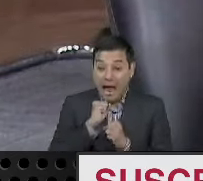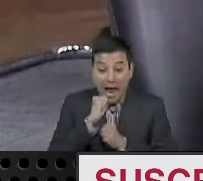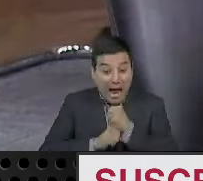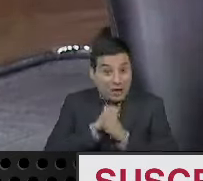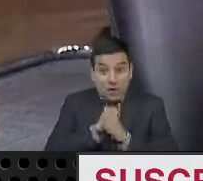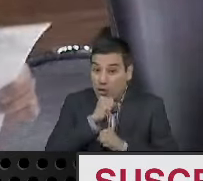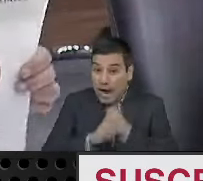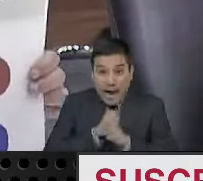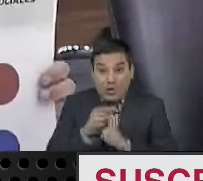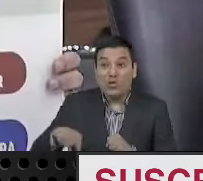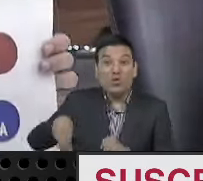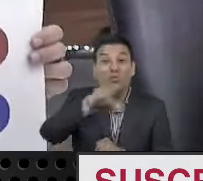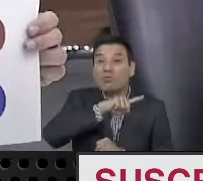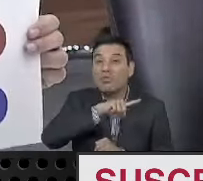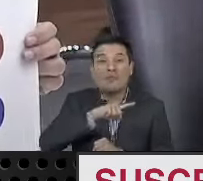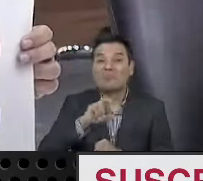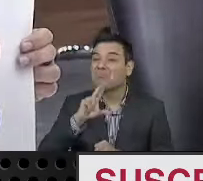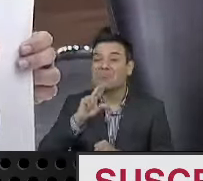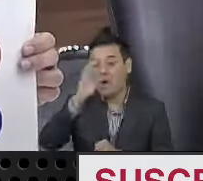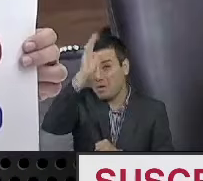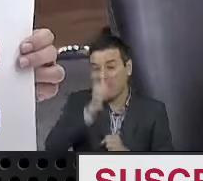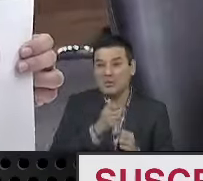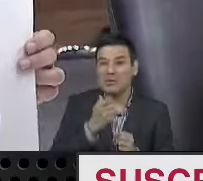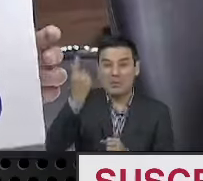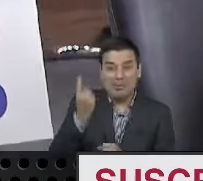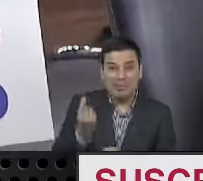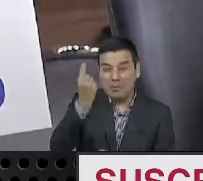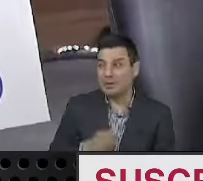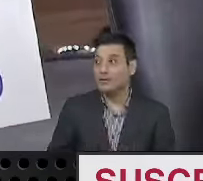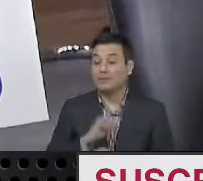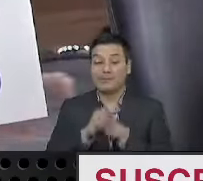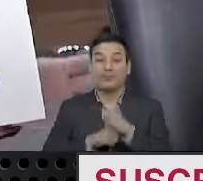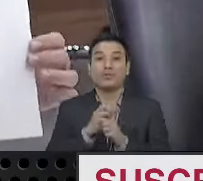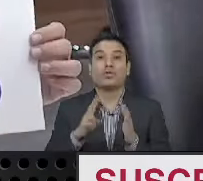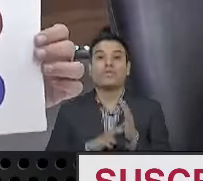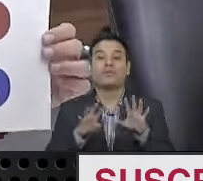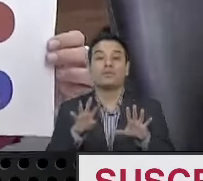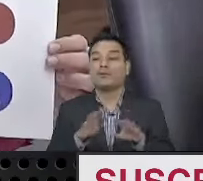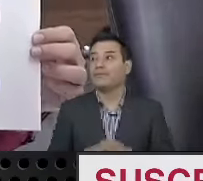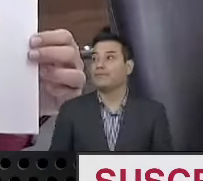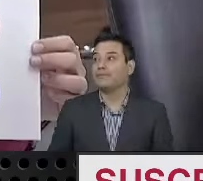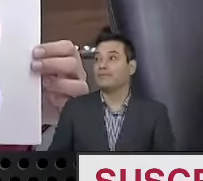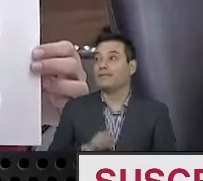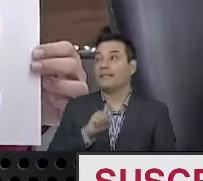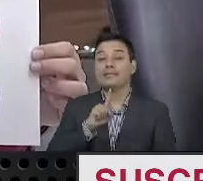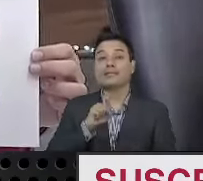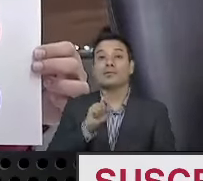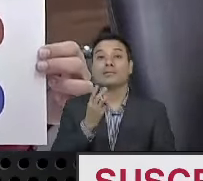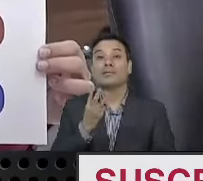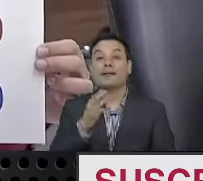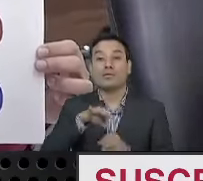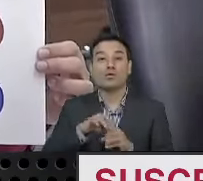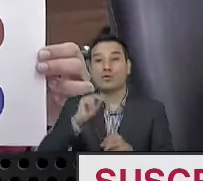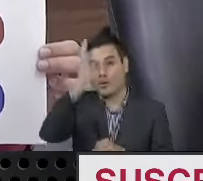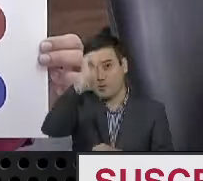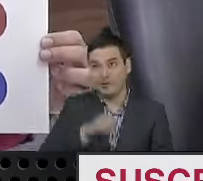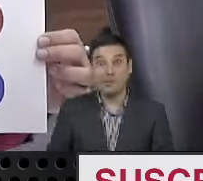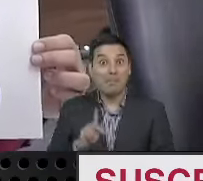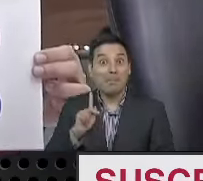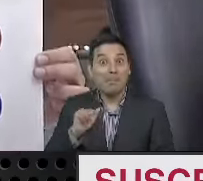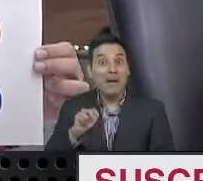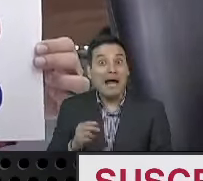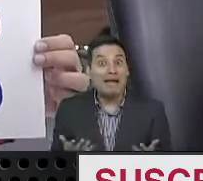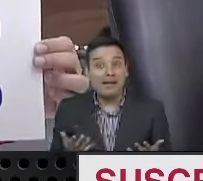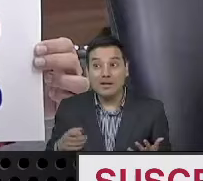y aquí están los datos para el presupuesto 2019 123 votos en contra todos del pan